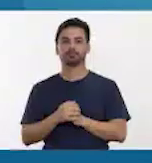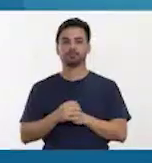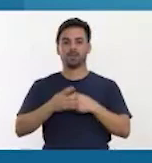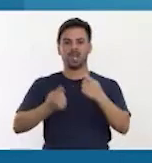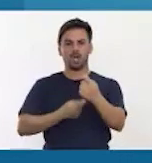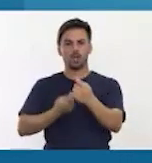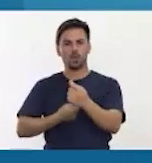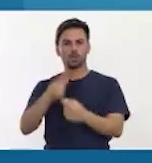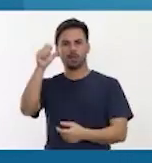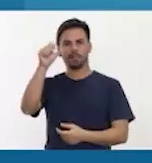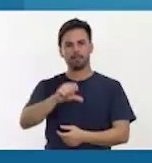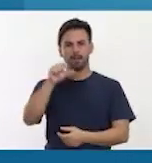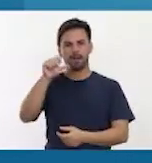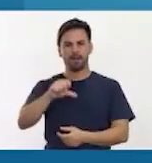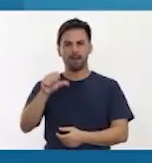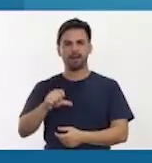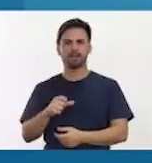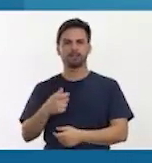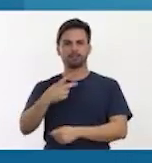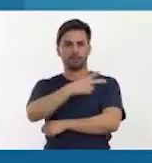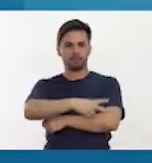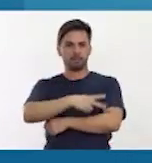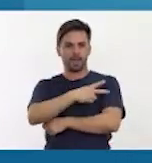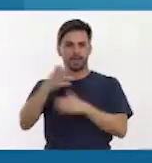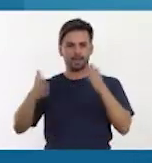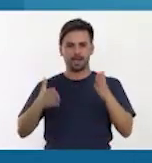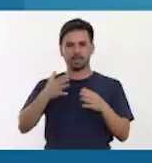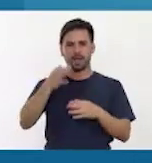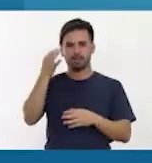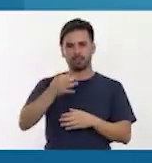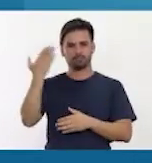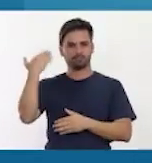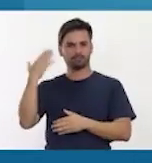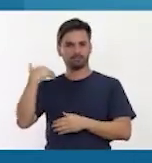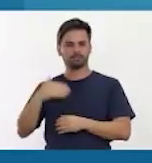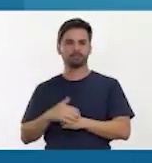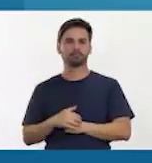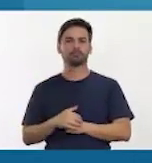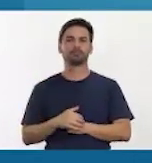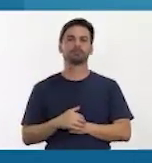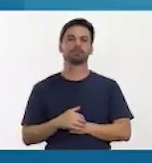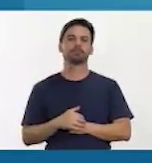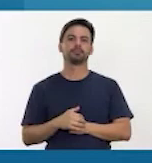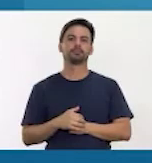de la República, de la página 175 a la 193.